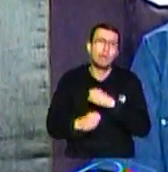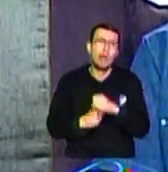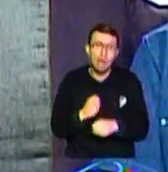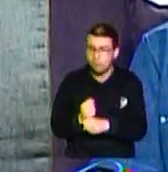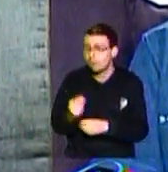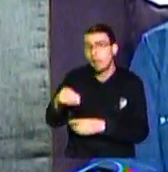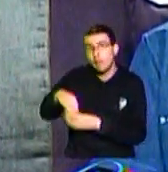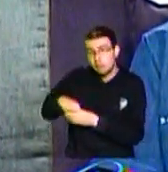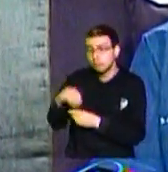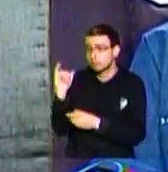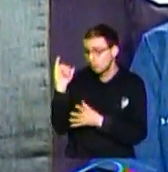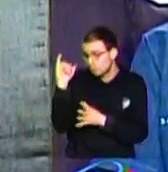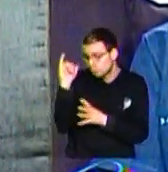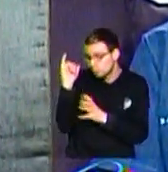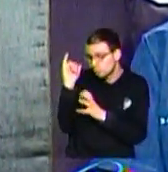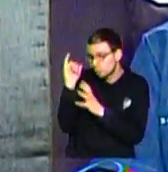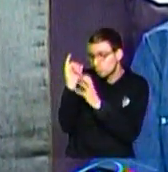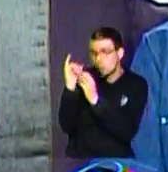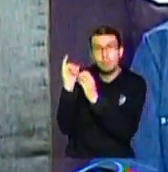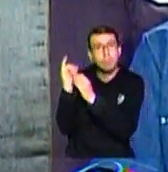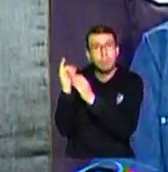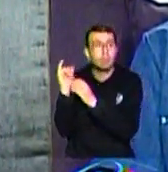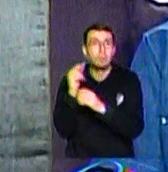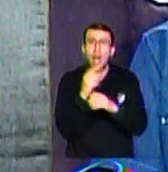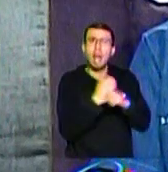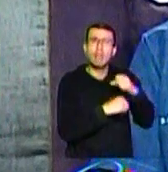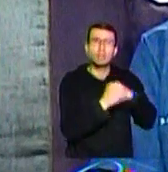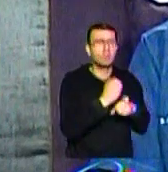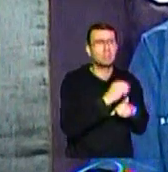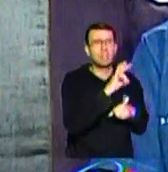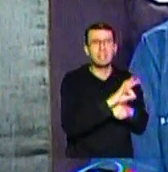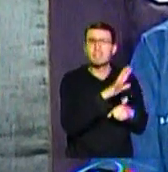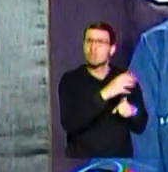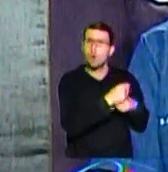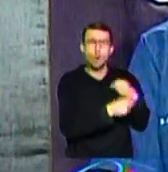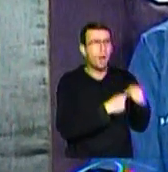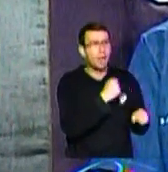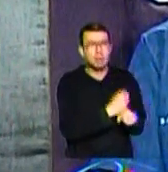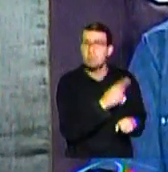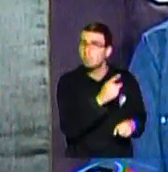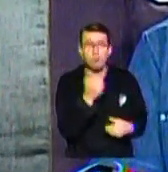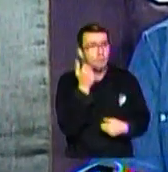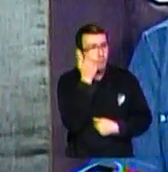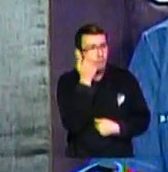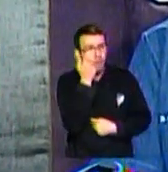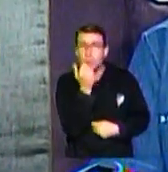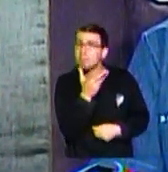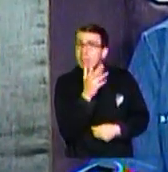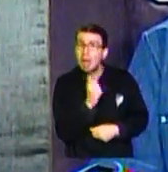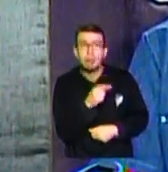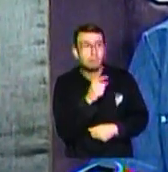papiloma humano, su lesión no apareció a eso de los 35, que es el momento más frecuente